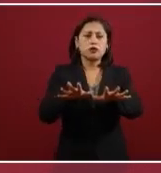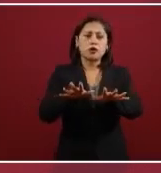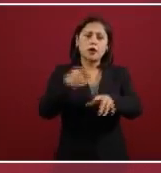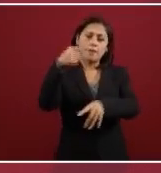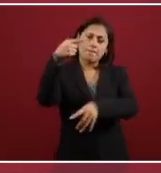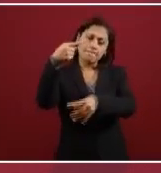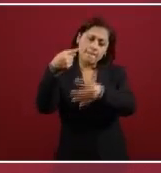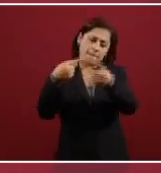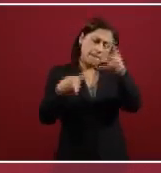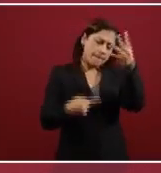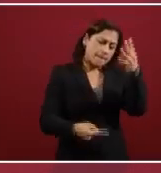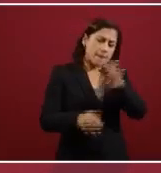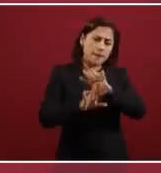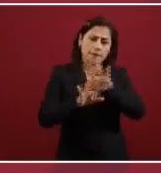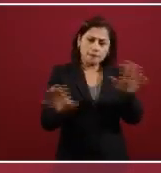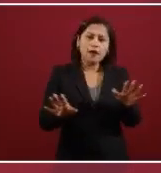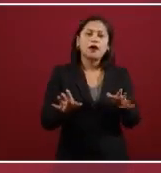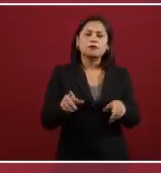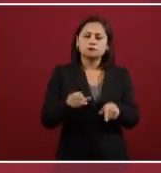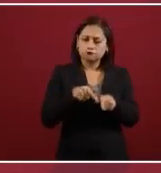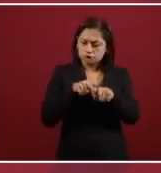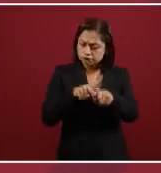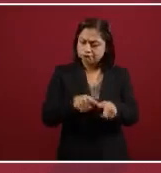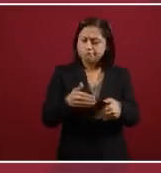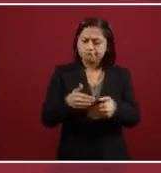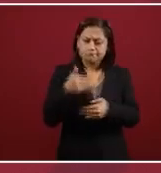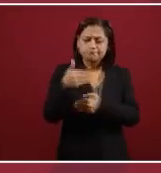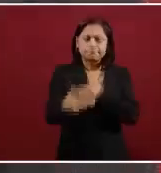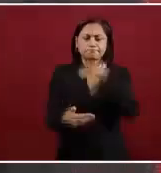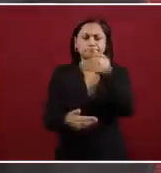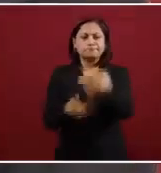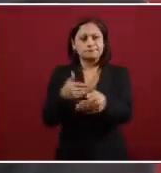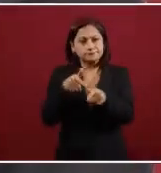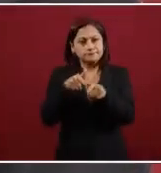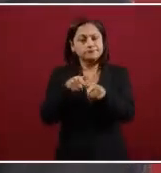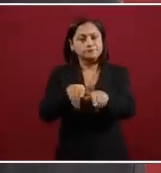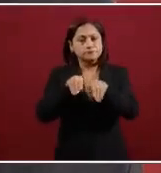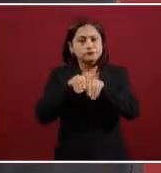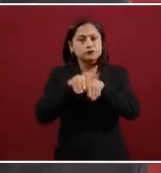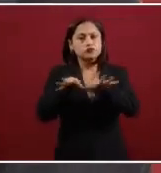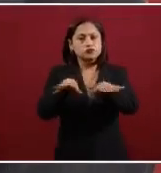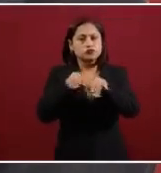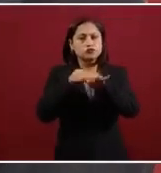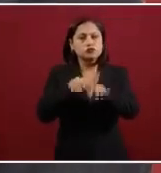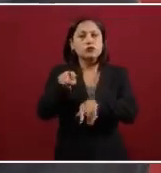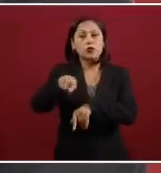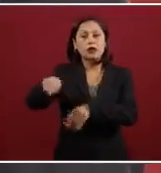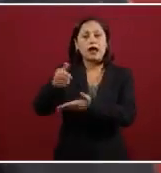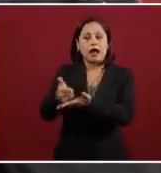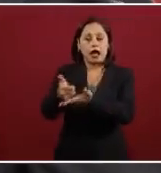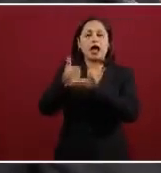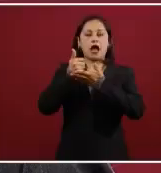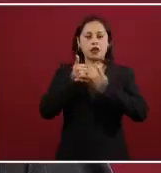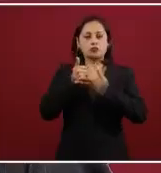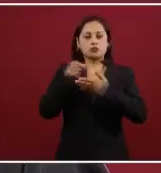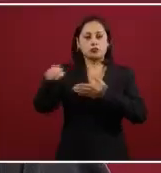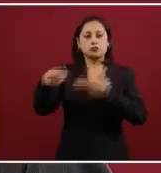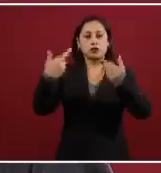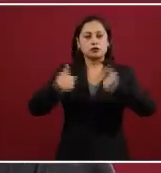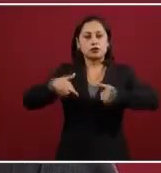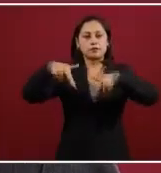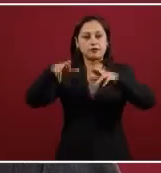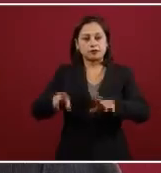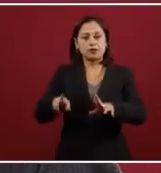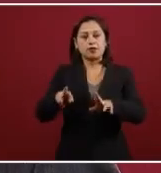ampliamente y se va a continuar informando al pueblo a través de ustedes, representantes de